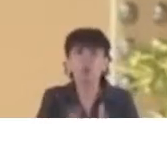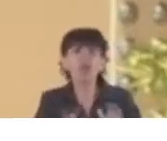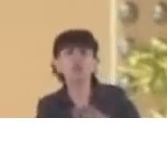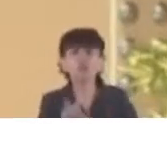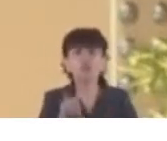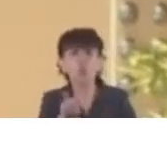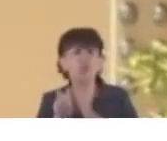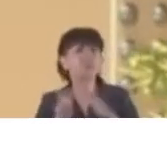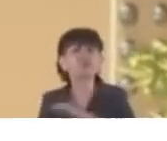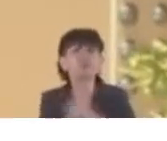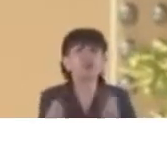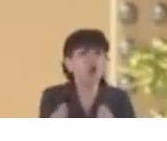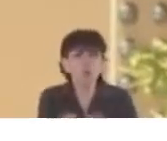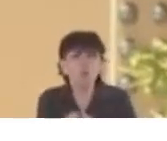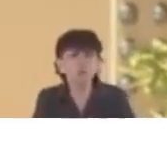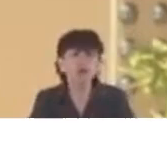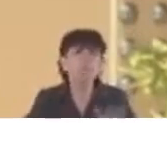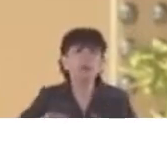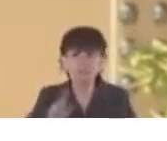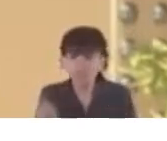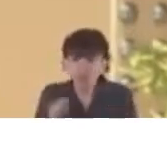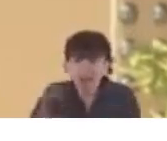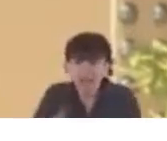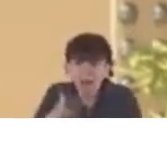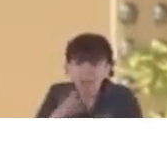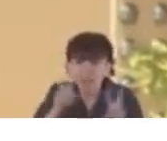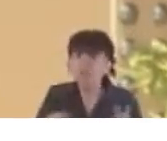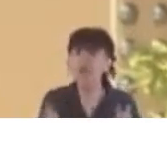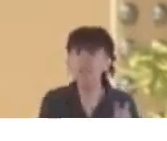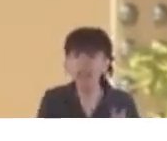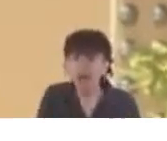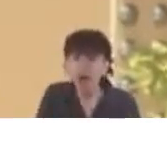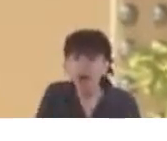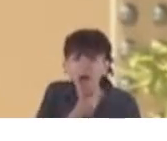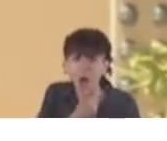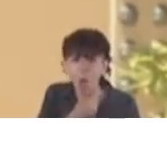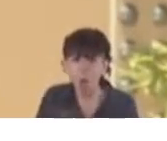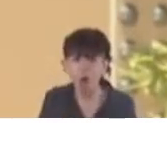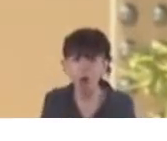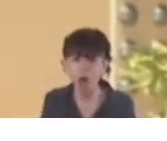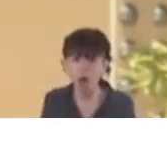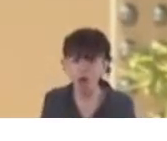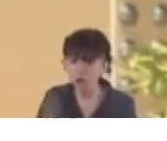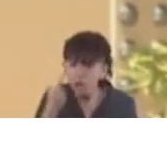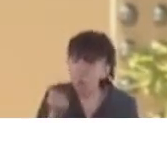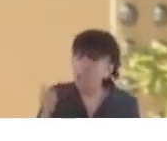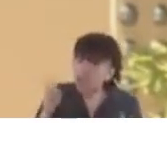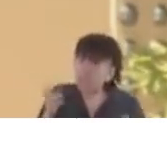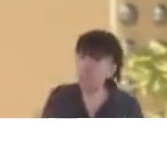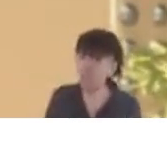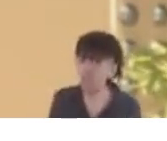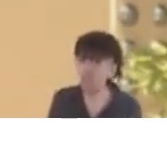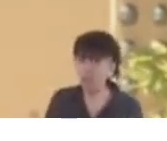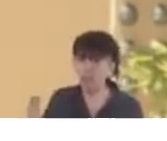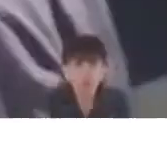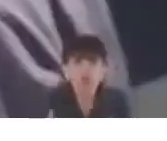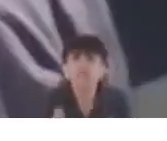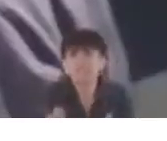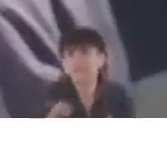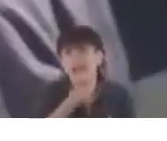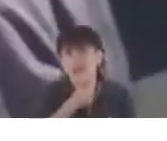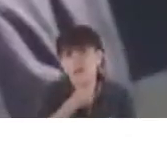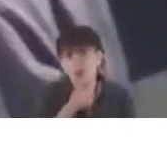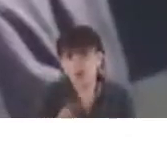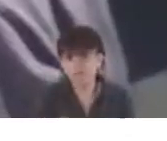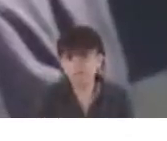¿no? Porque por un lado el presidente dice una cosa la semana pasada, después dice que va a pagar con bonos. Ayer otra vez, en la entrevista que le hace